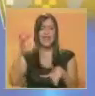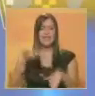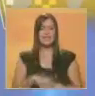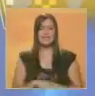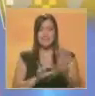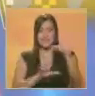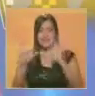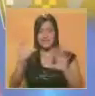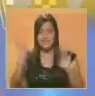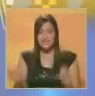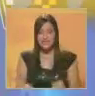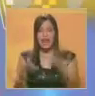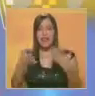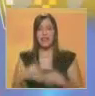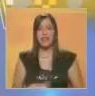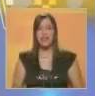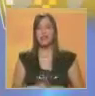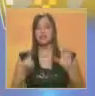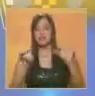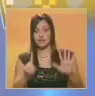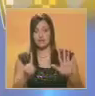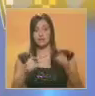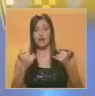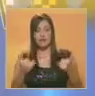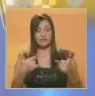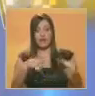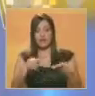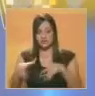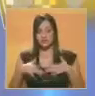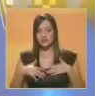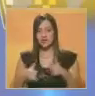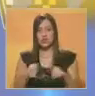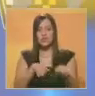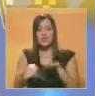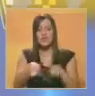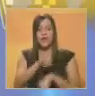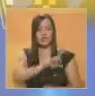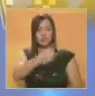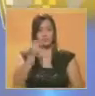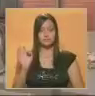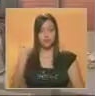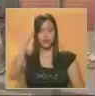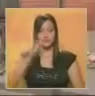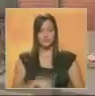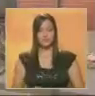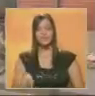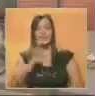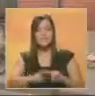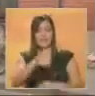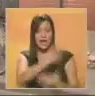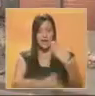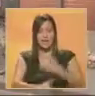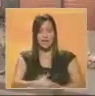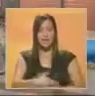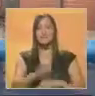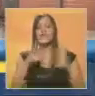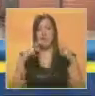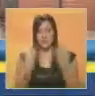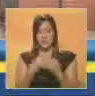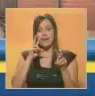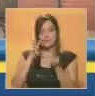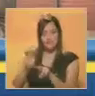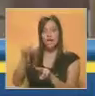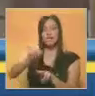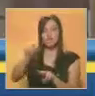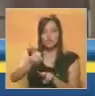15 se recuperan satisfactoriamente y seis serán dados de alta este jueves según las autoridades de ese país los niños heridos fueron reconocidos por sus familiares